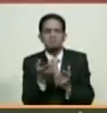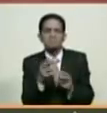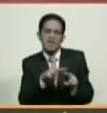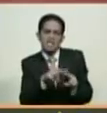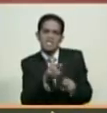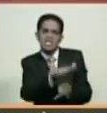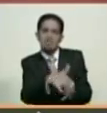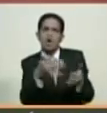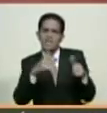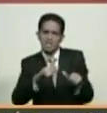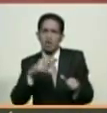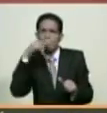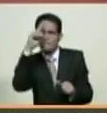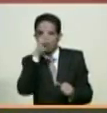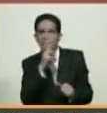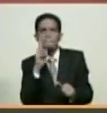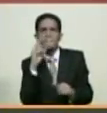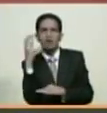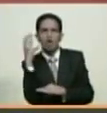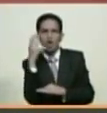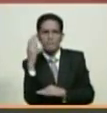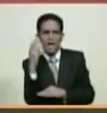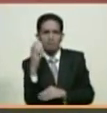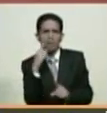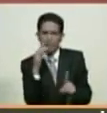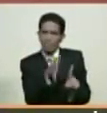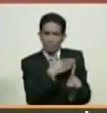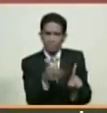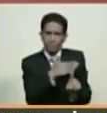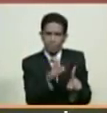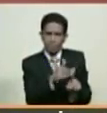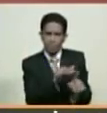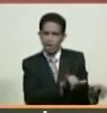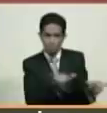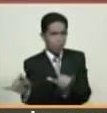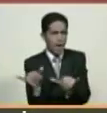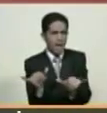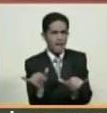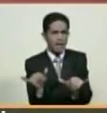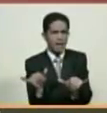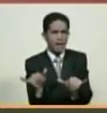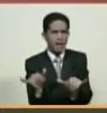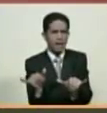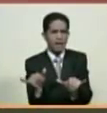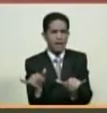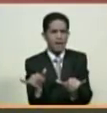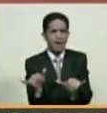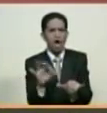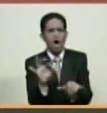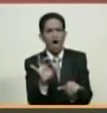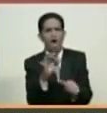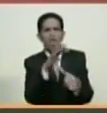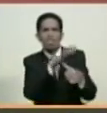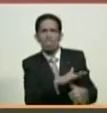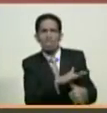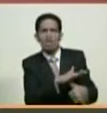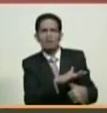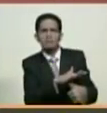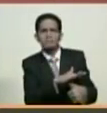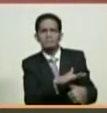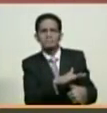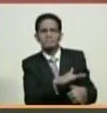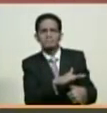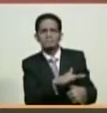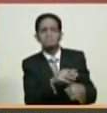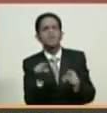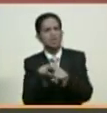niño, hijo o hija de colombiano ha recibido alguna forma, algún atisbo de maltrato, como